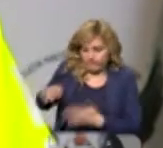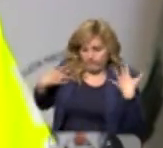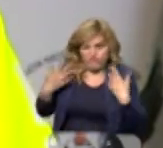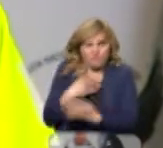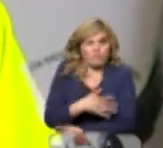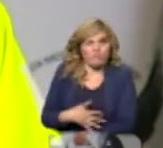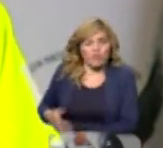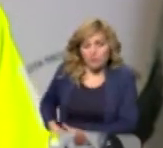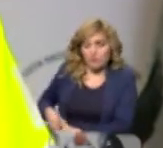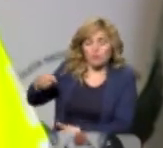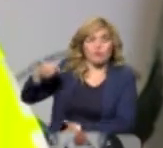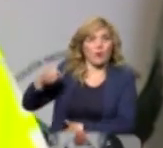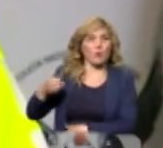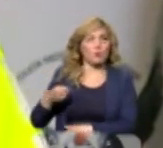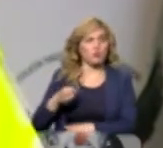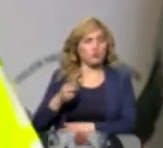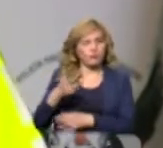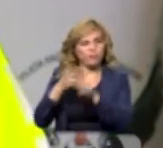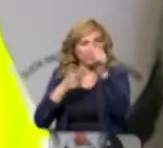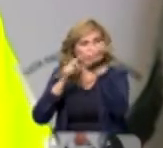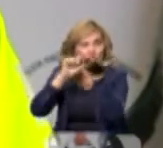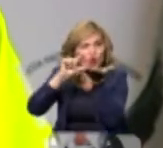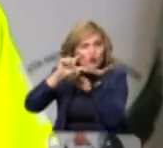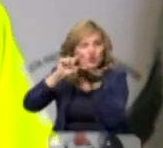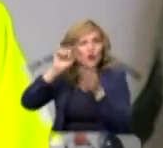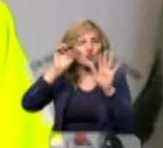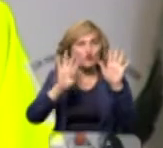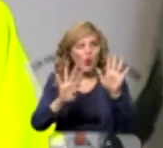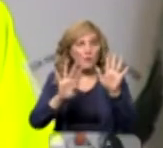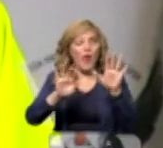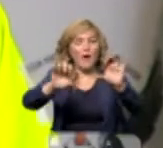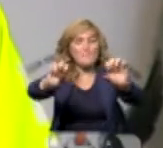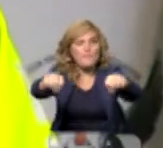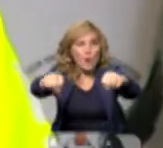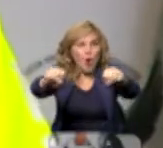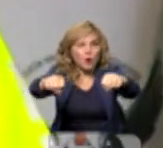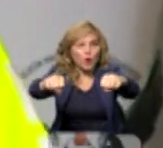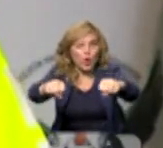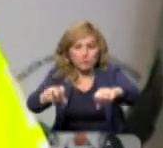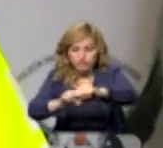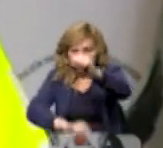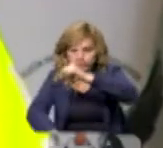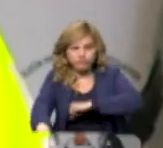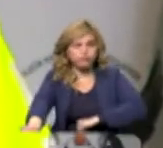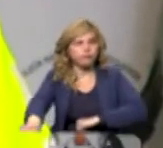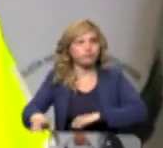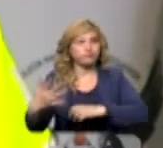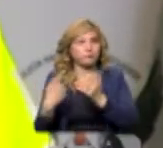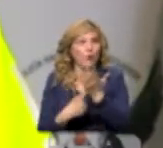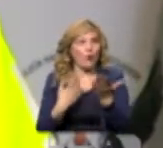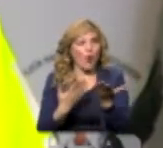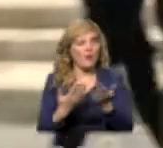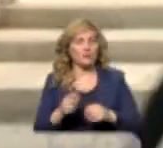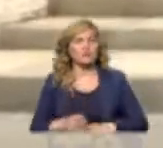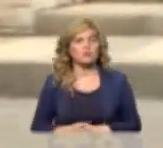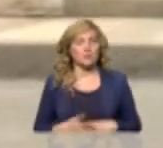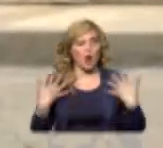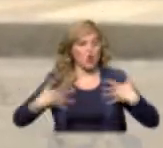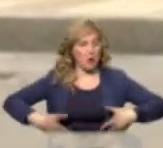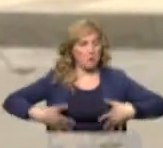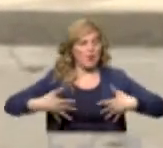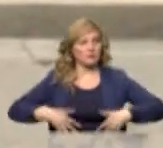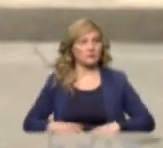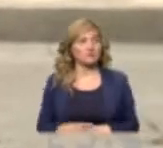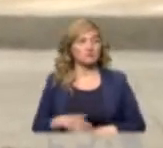manera cartuchos 9 milímetros, la motocicleta también que participó y también la vestimenta. Los robos